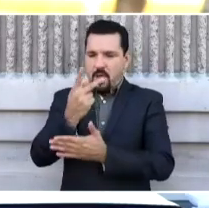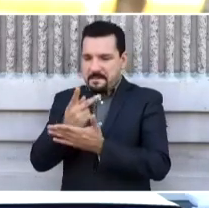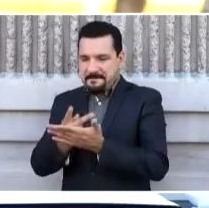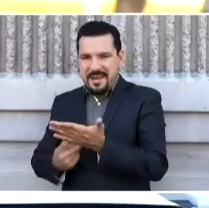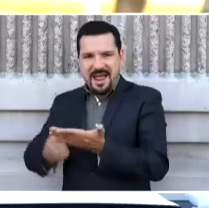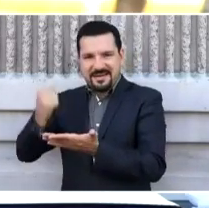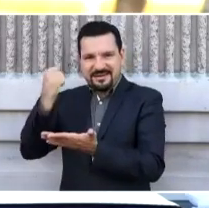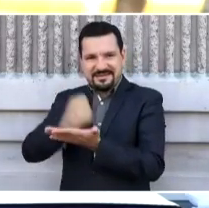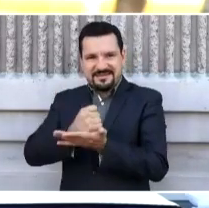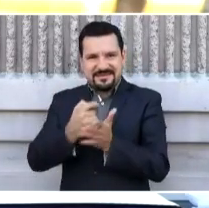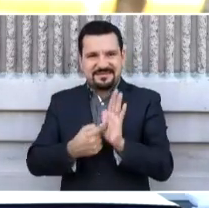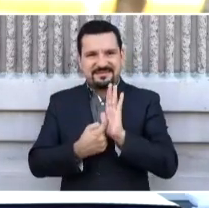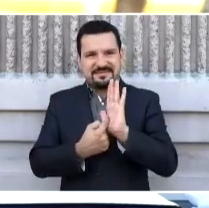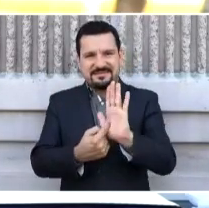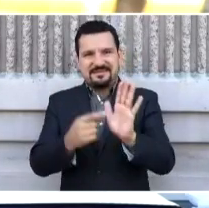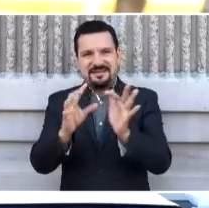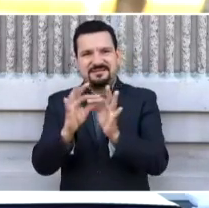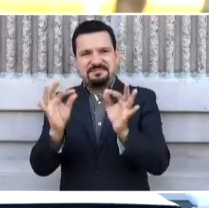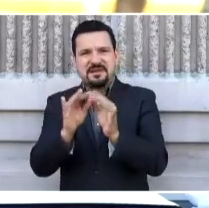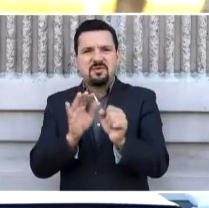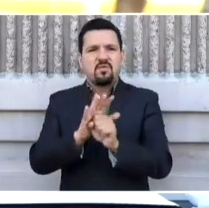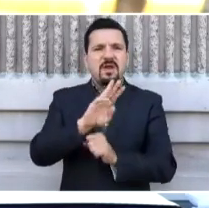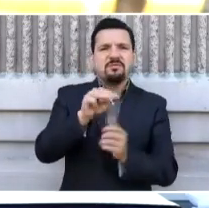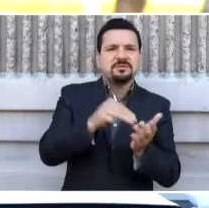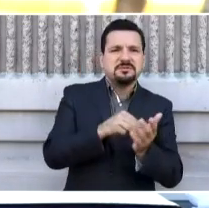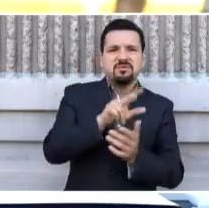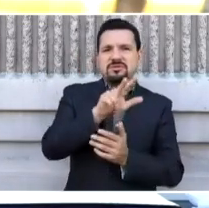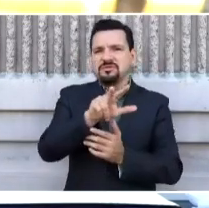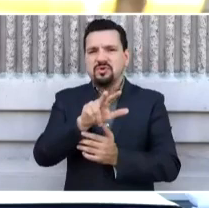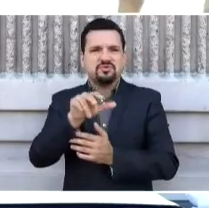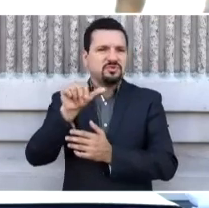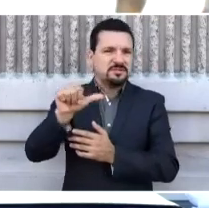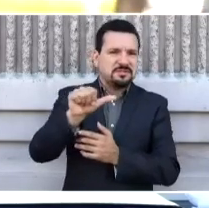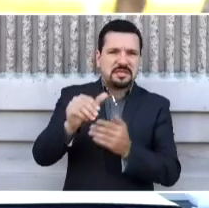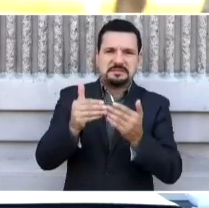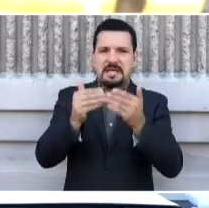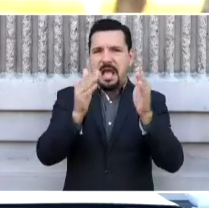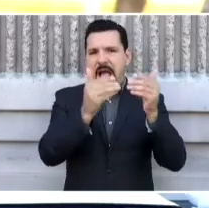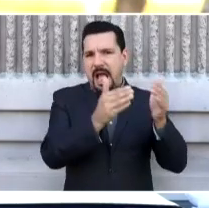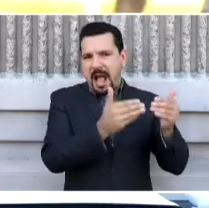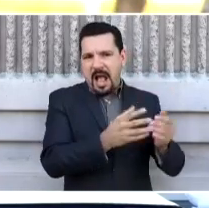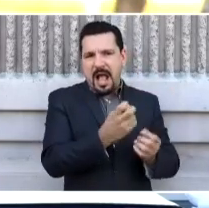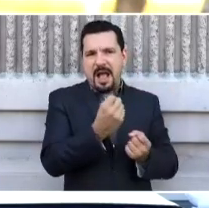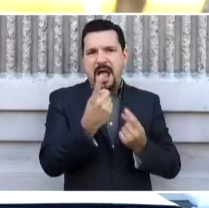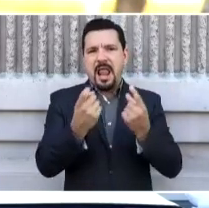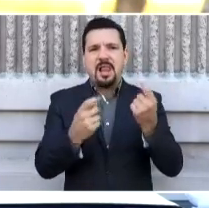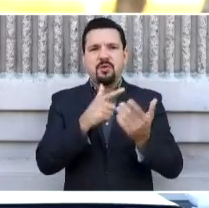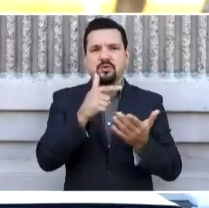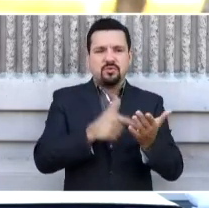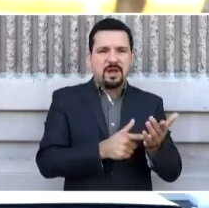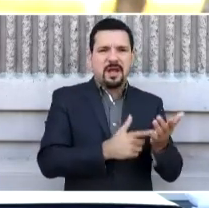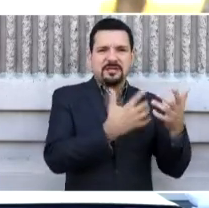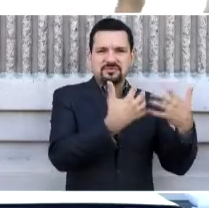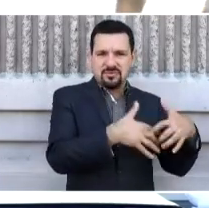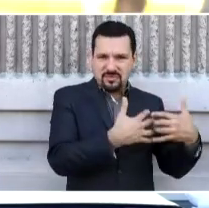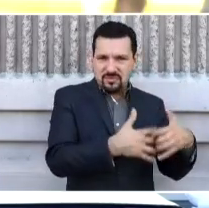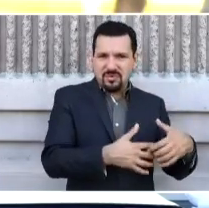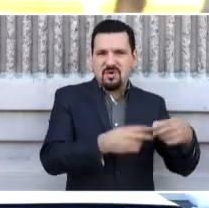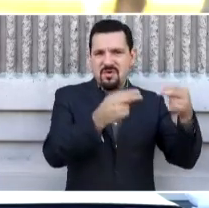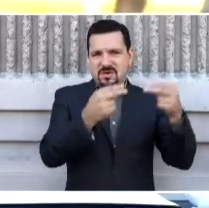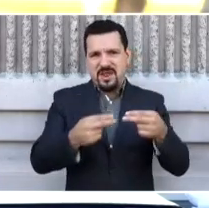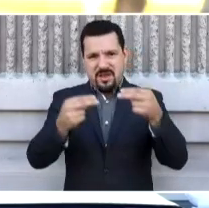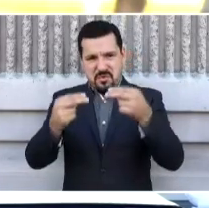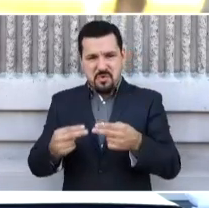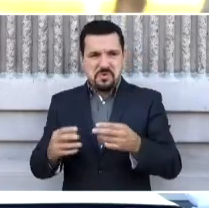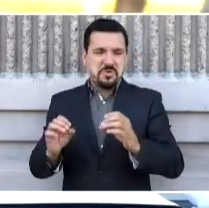pronunciamiento para señalar que el próximo 16 o 18 de mayo las industrias, incluso las